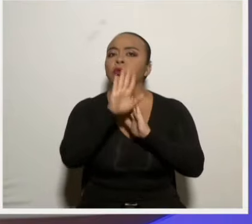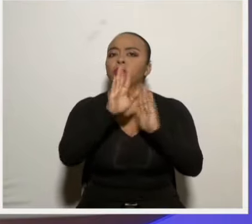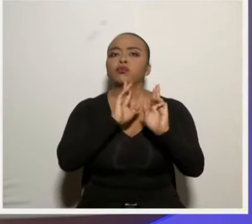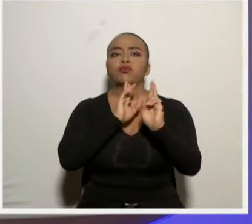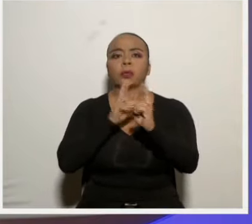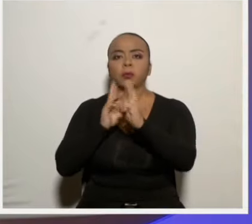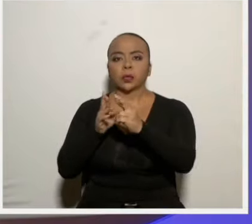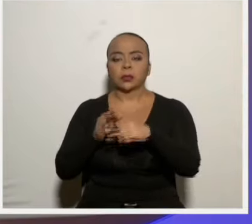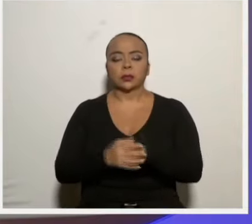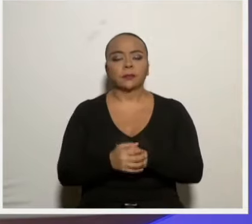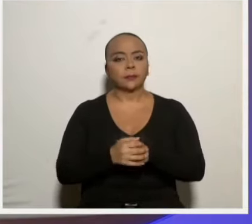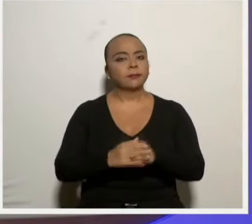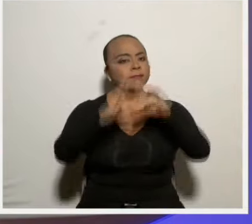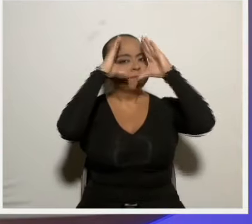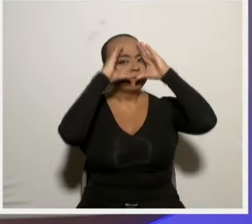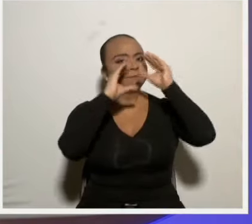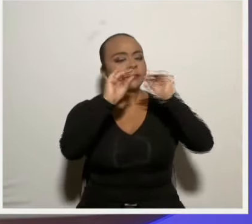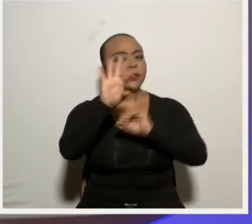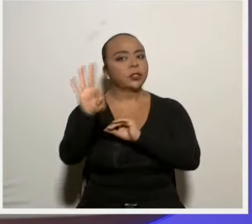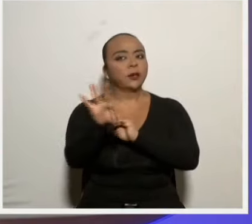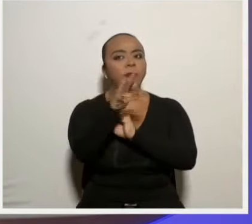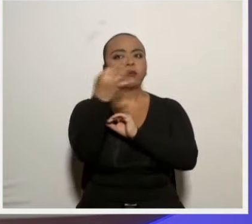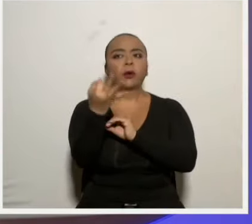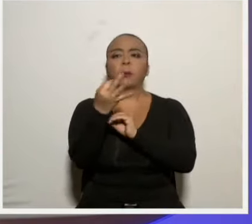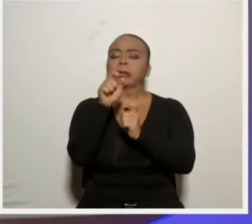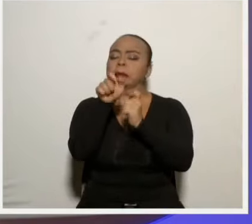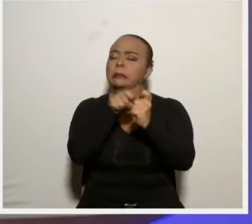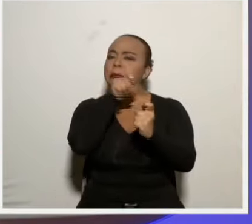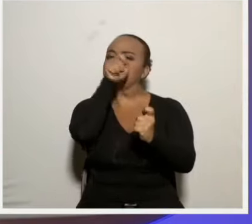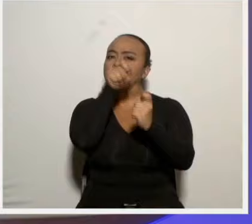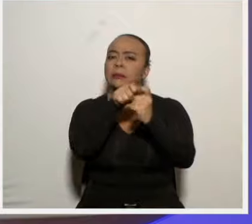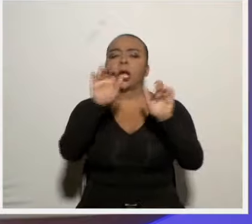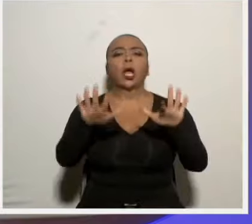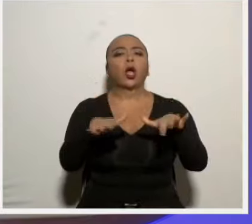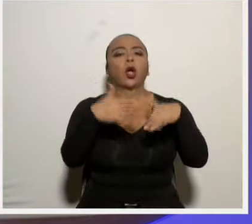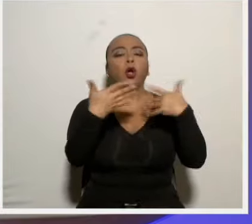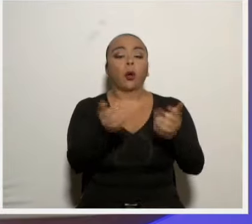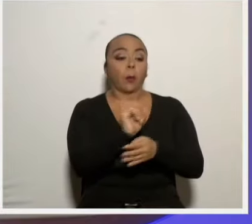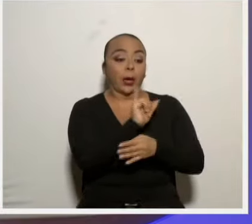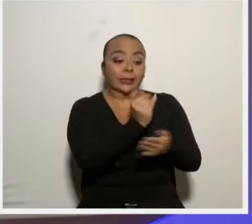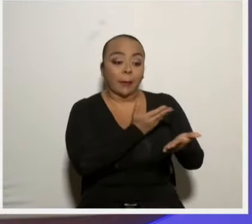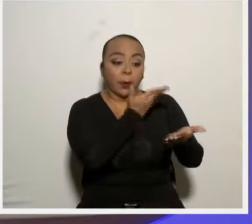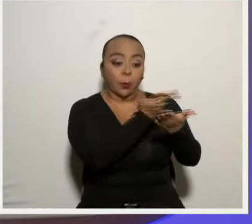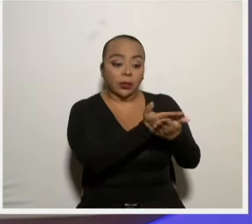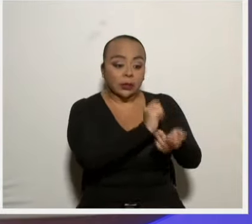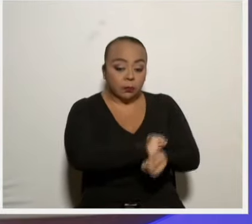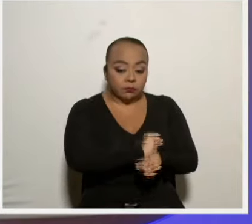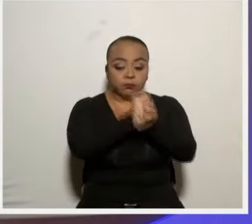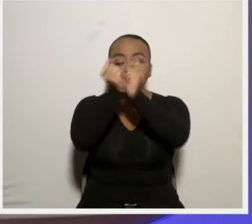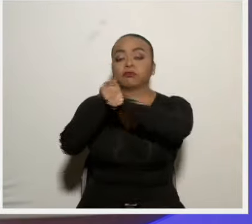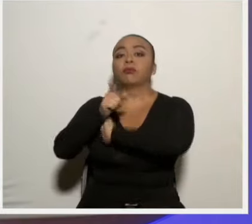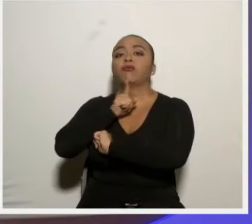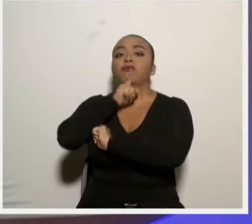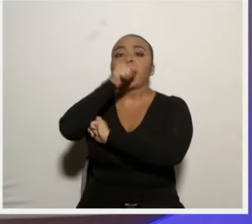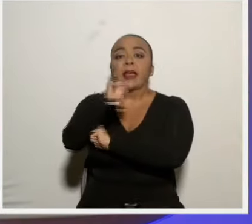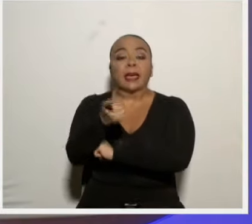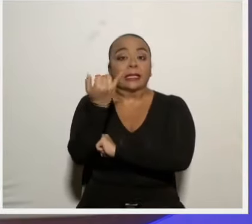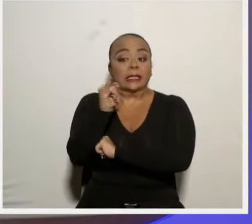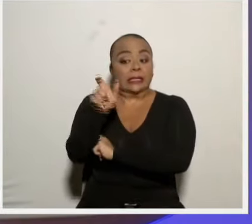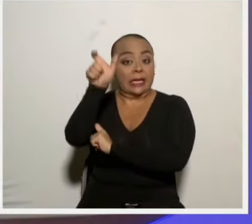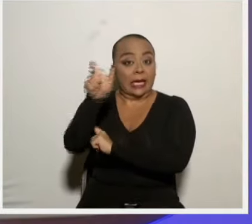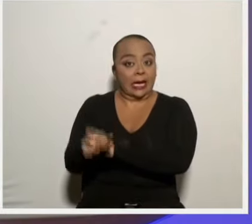respuestas, dándonos a conocer de una manera muy concreta cómo convertirán esas propuestas en realidad en caso de